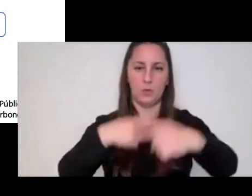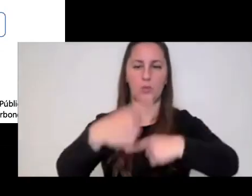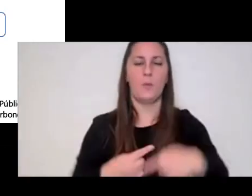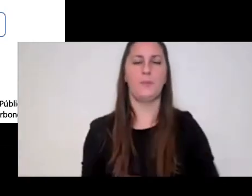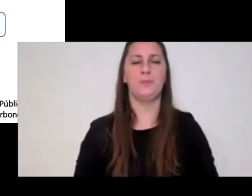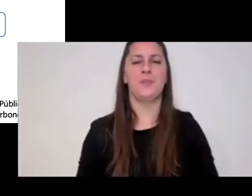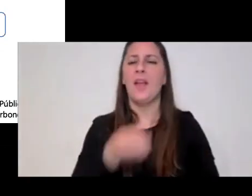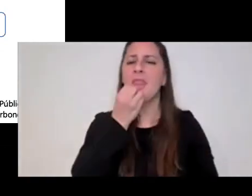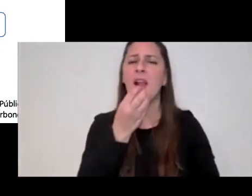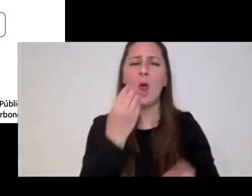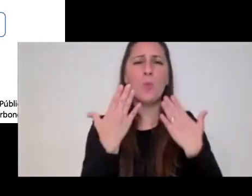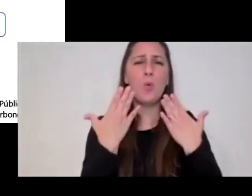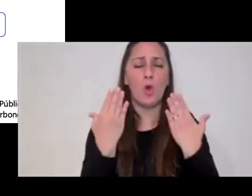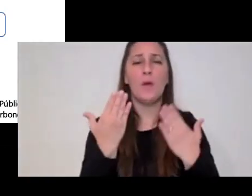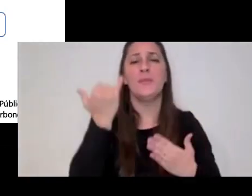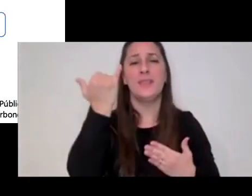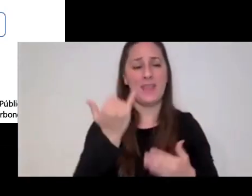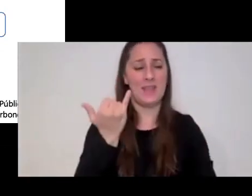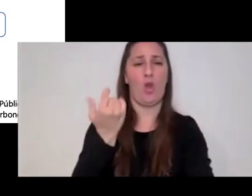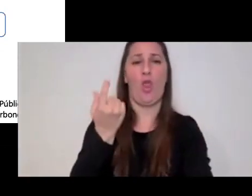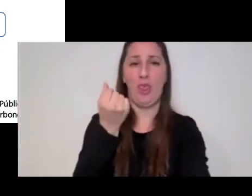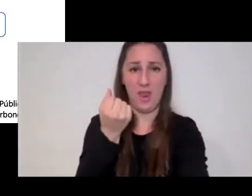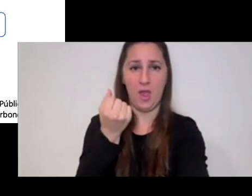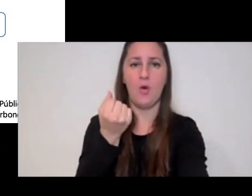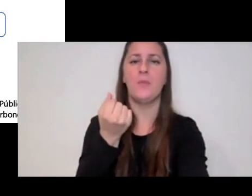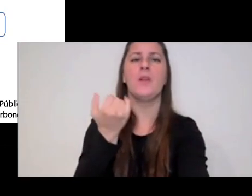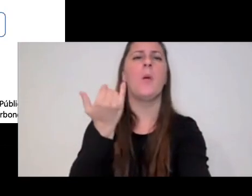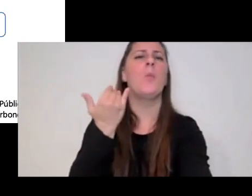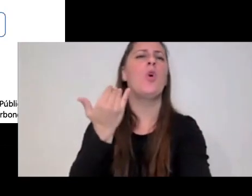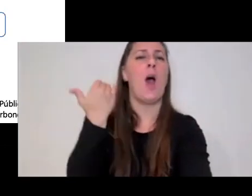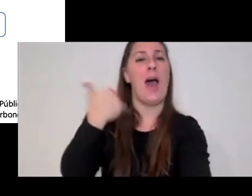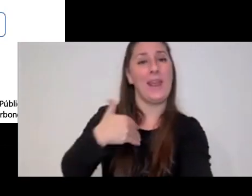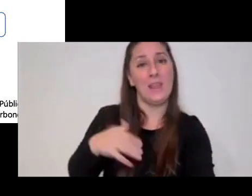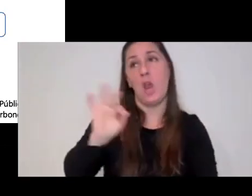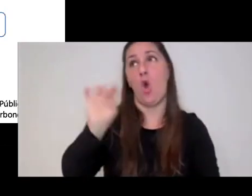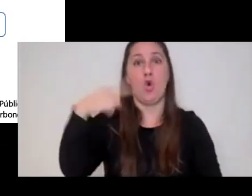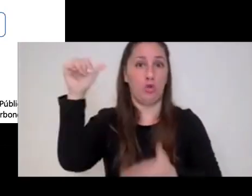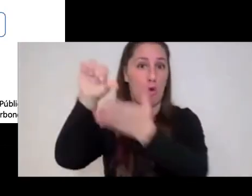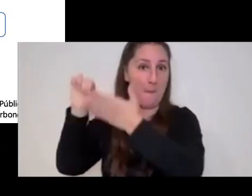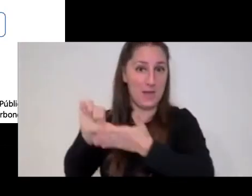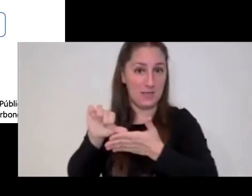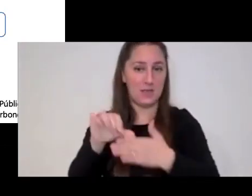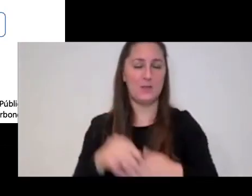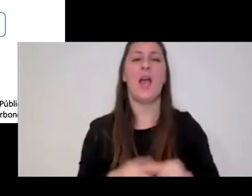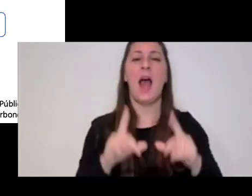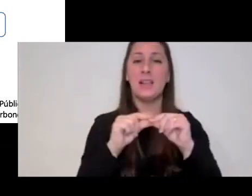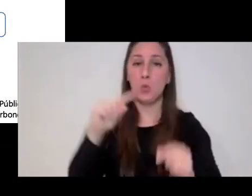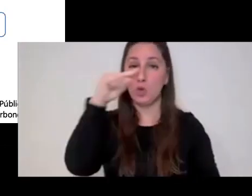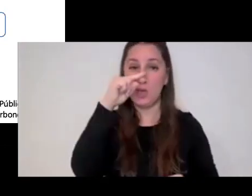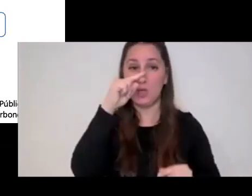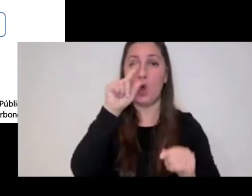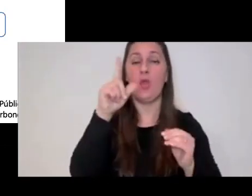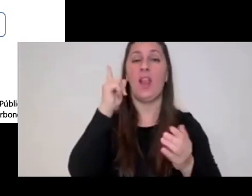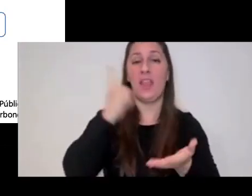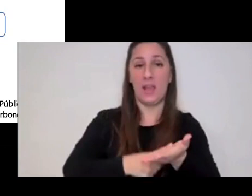tenencia voluntaria de dinero, ¿qué puedo tener en Argentina o en el exterior? ¿Sí? El artículo 7 del decreto reglamentario nos va a hablar